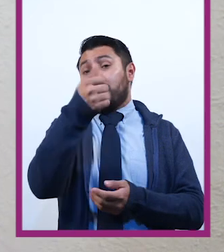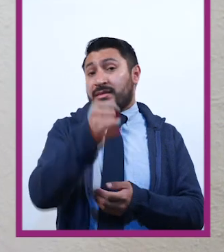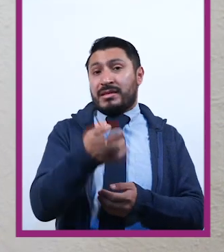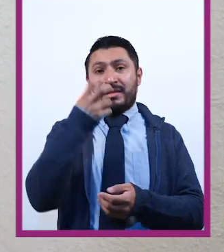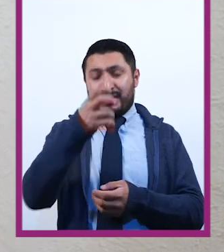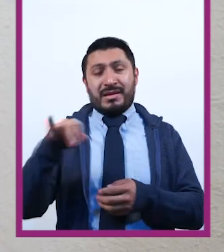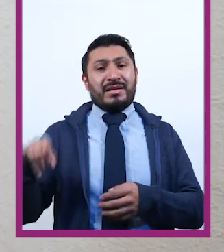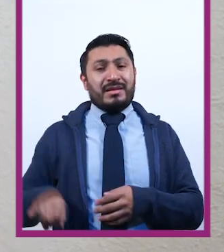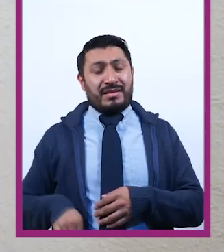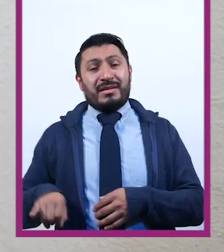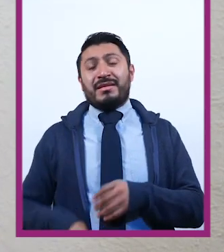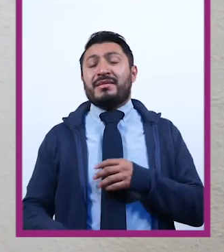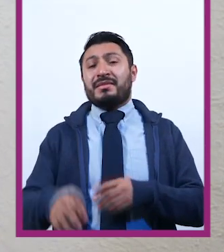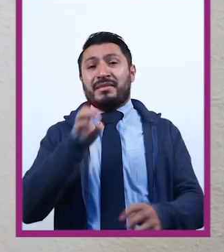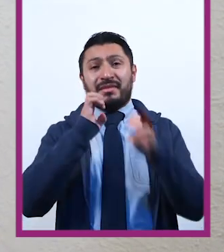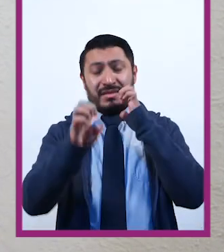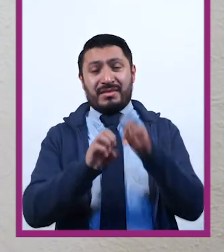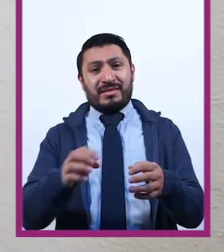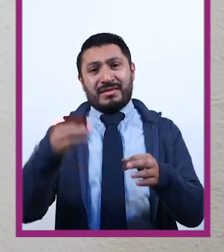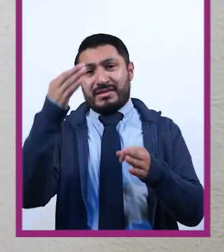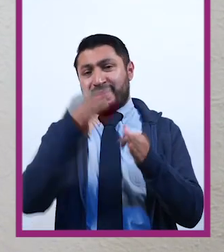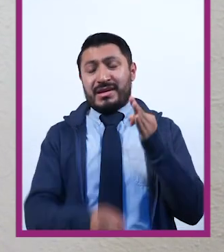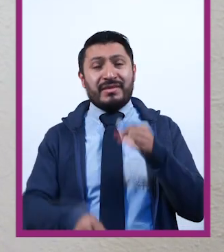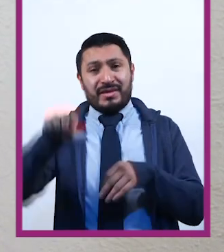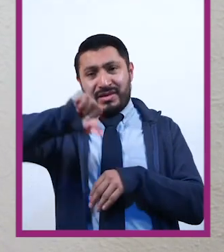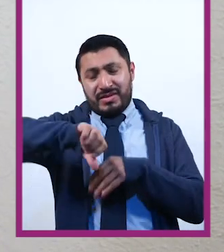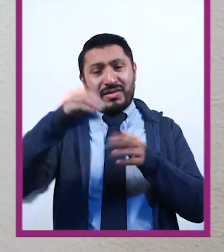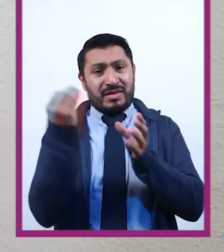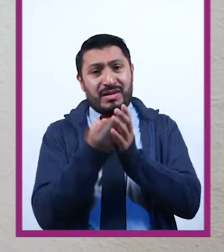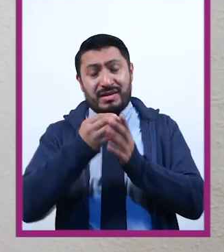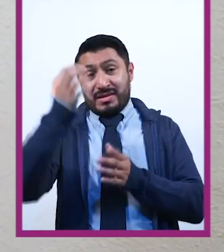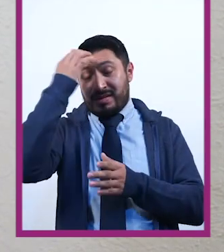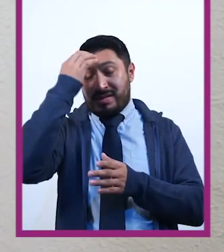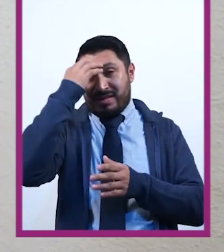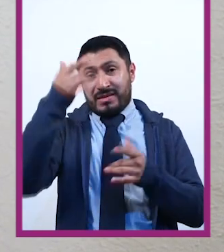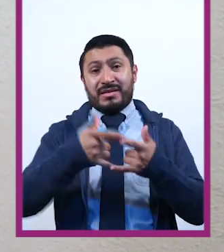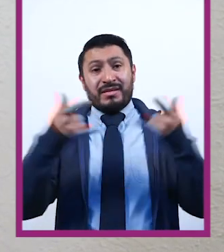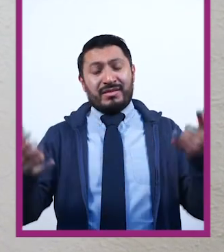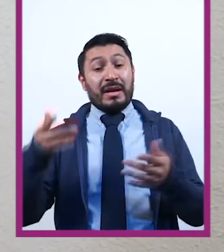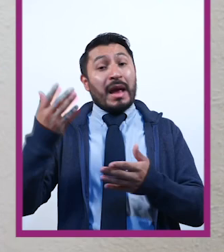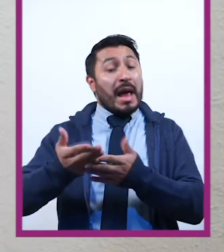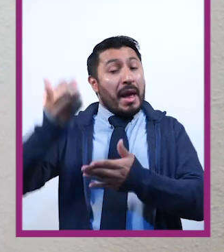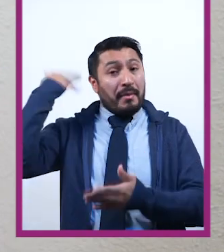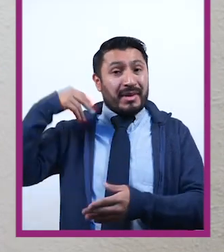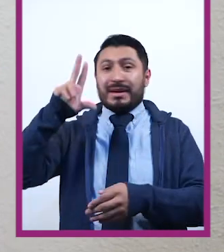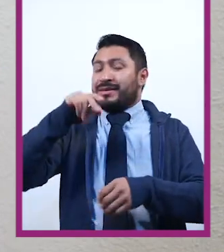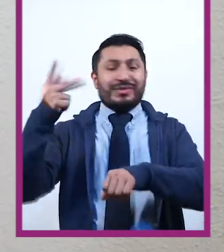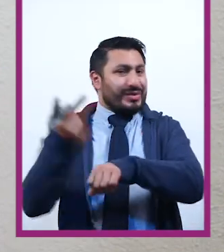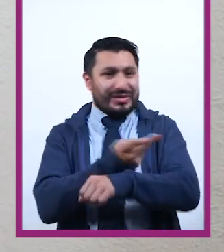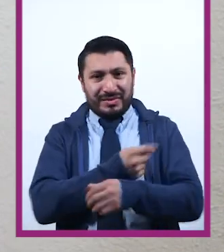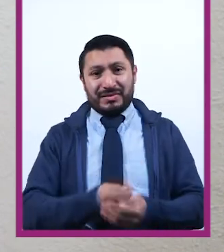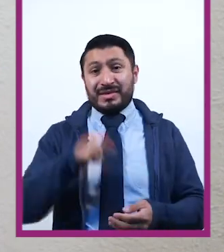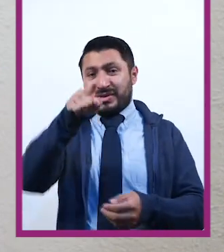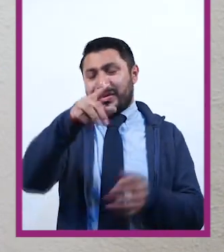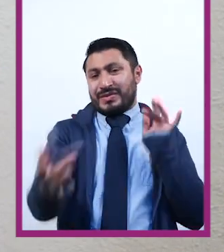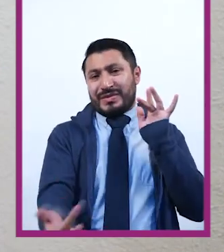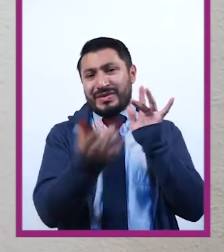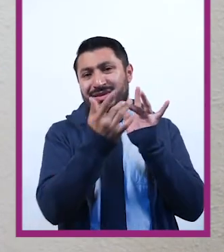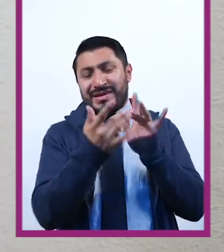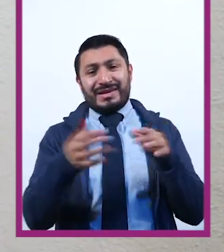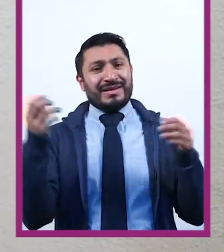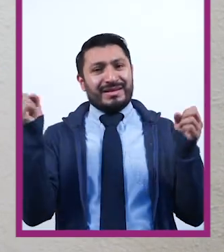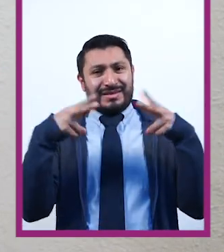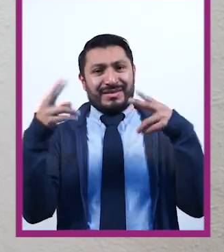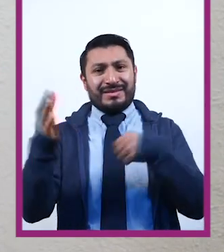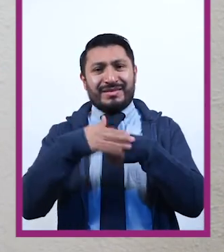Es así, con esta interesante entrevista, que llegamos al final de este programa de Conciencia Histórica. El pasado no ha pasado.